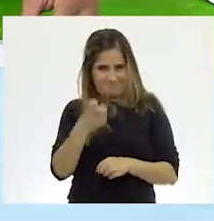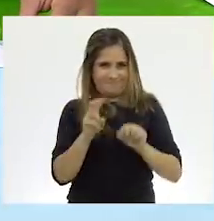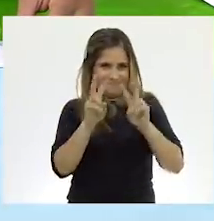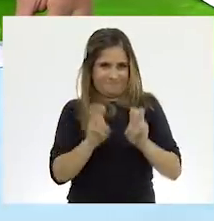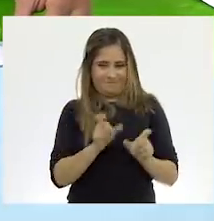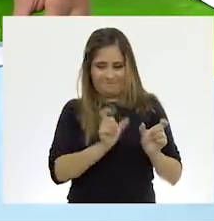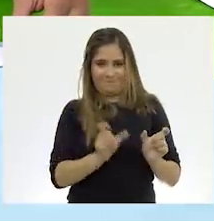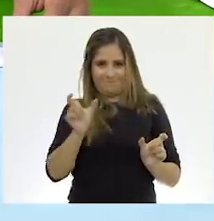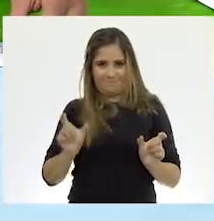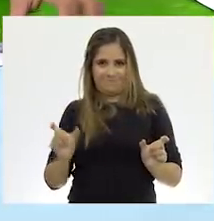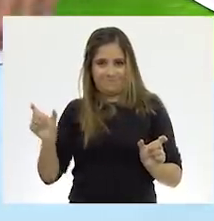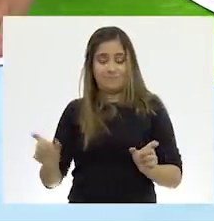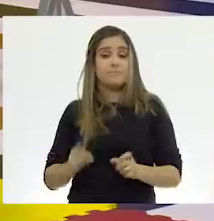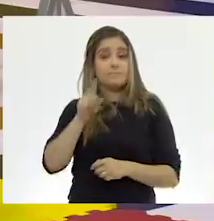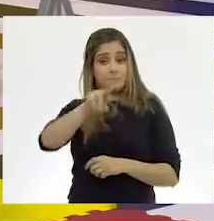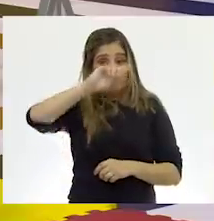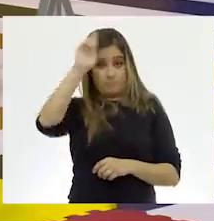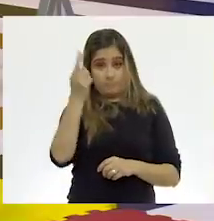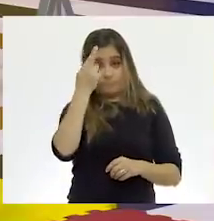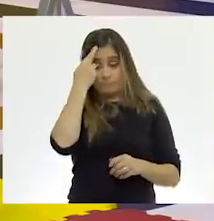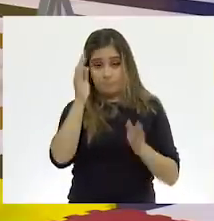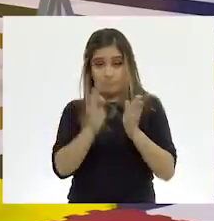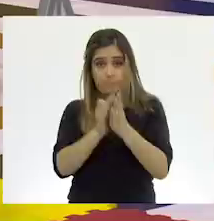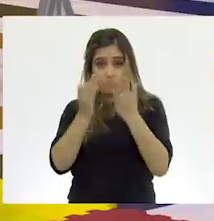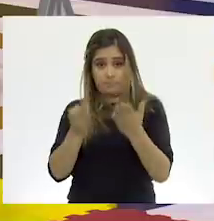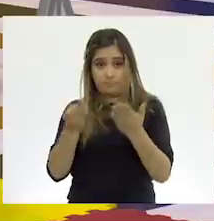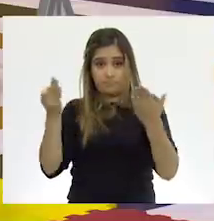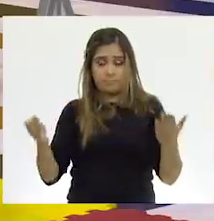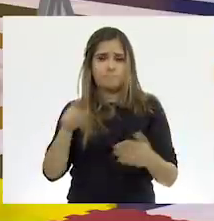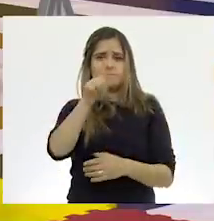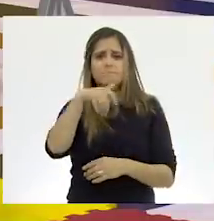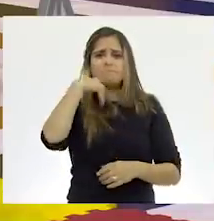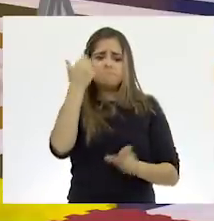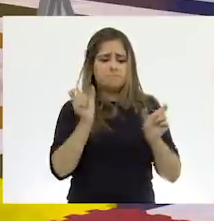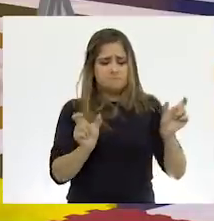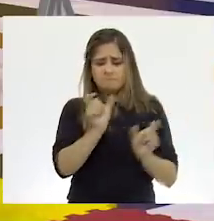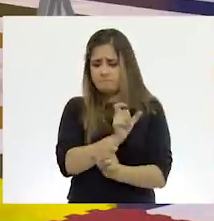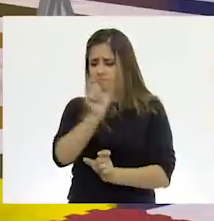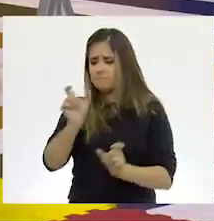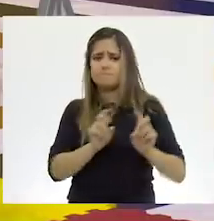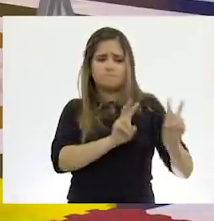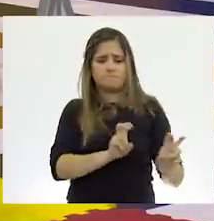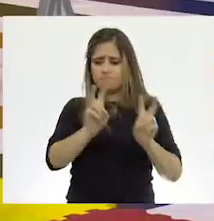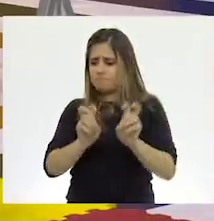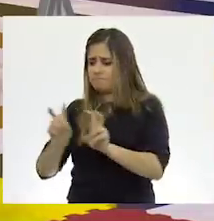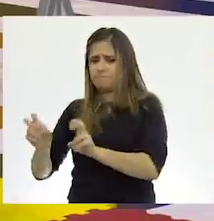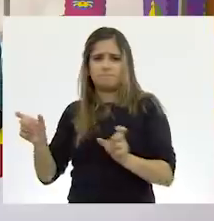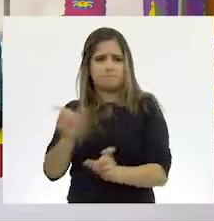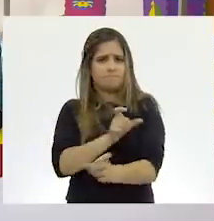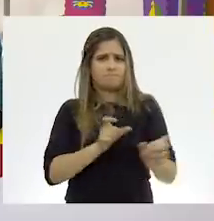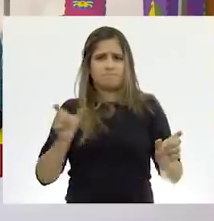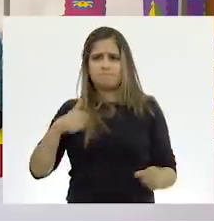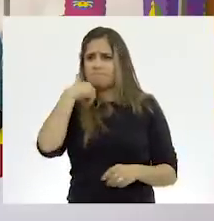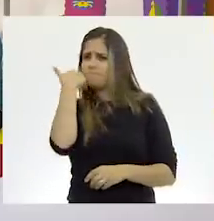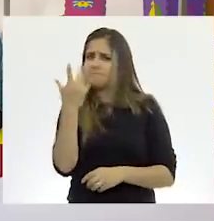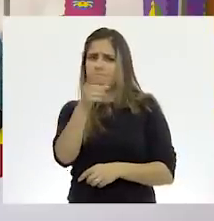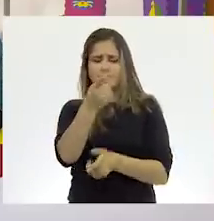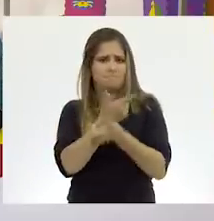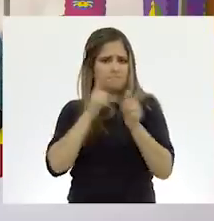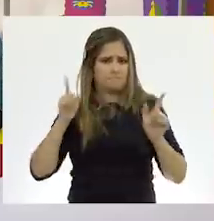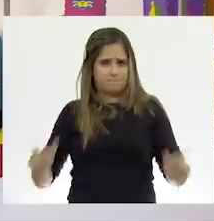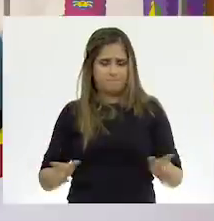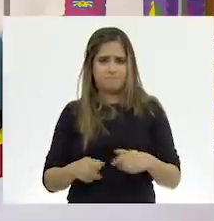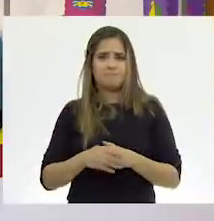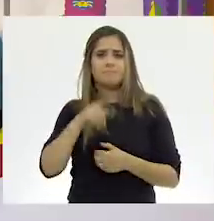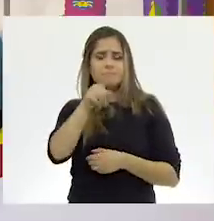poner. Recuerda que la distribución de tu folleto puede ser la que tú quieras. Nosotros estamos haciendo el de nosotros, pero no tenemos la misma